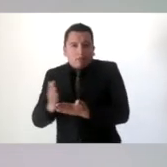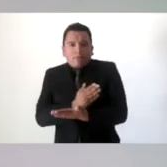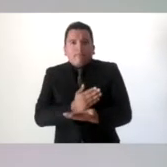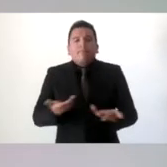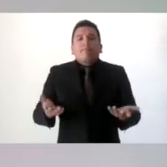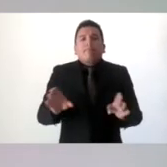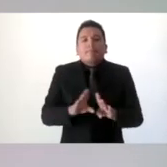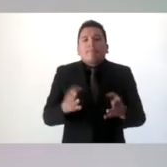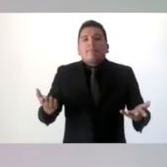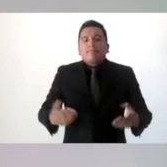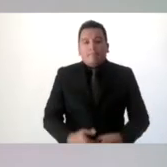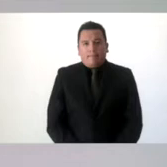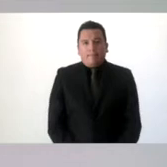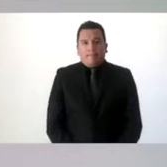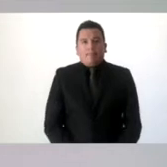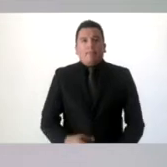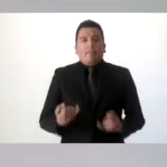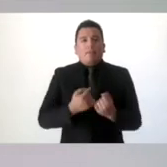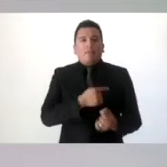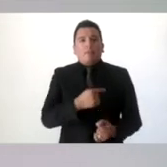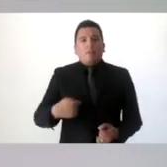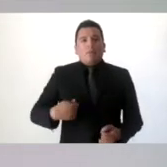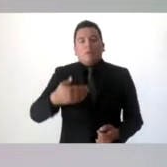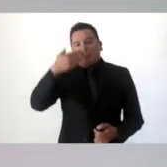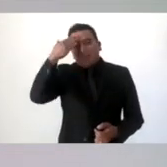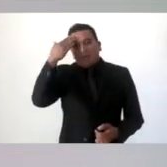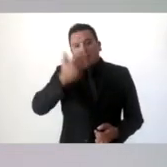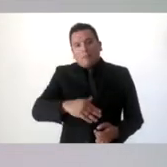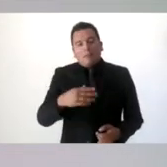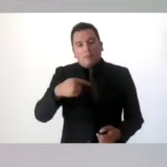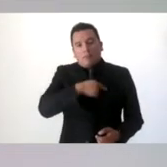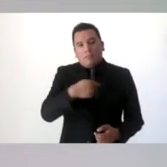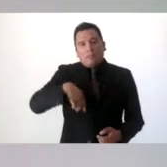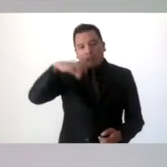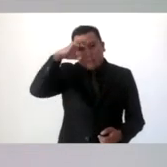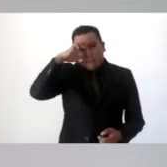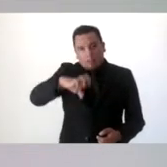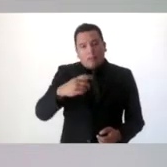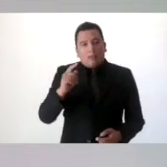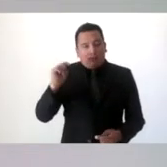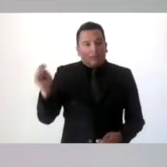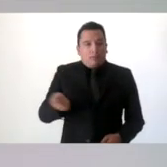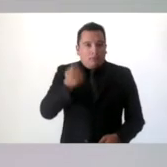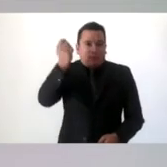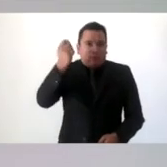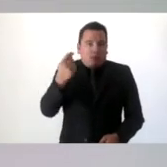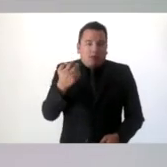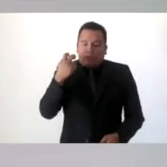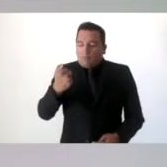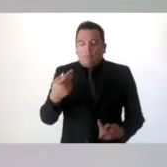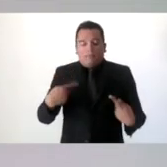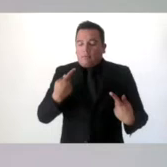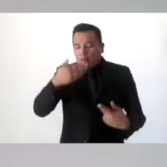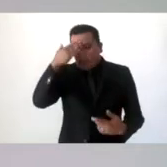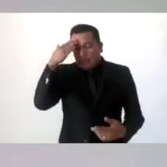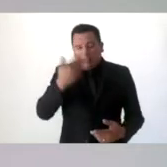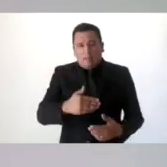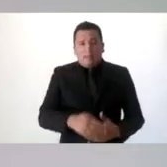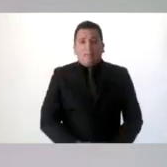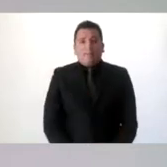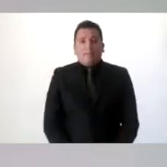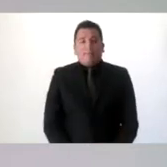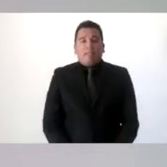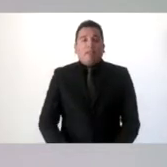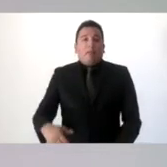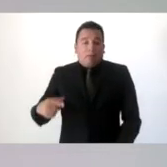empresa. Lo que hemos visto también por la experiencia y en tecnología, esto también es un dicho muy conocido, de que